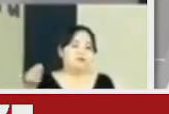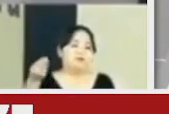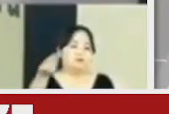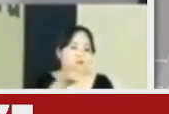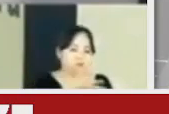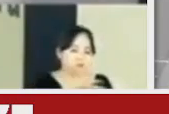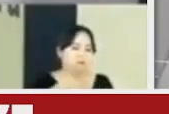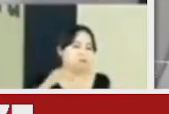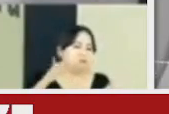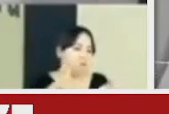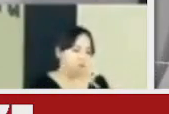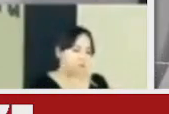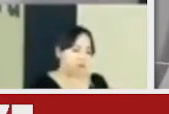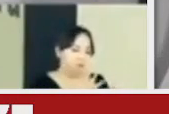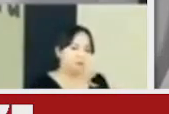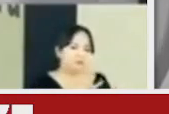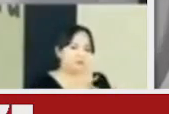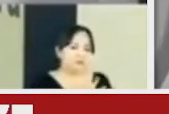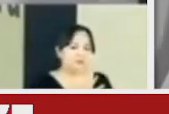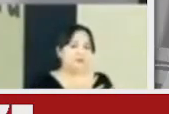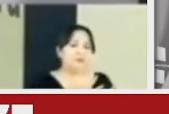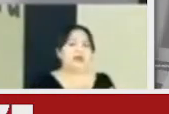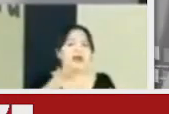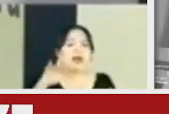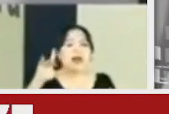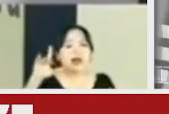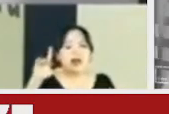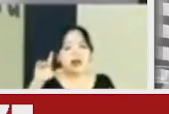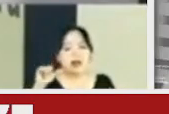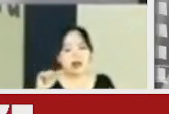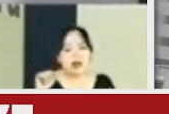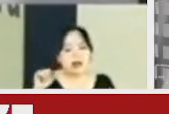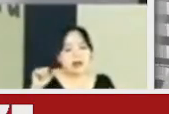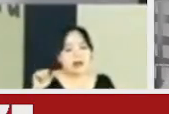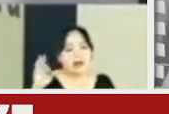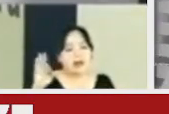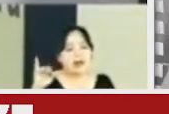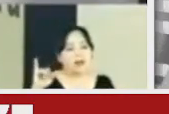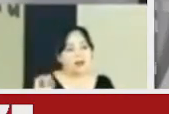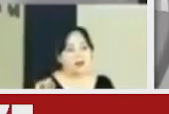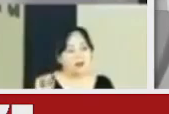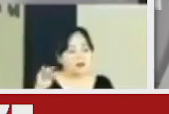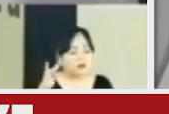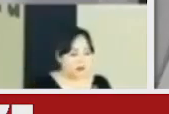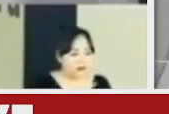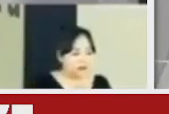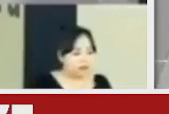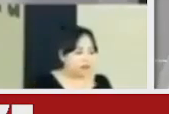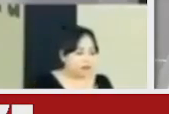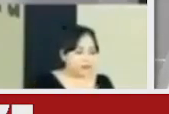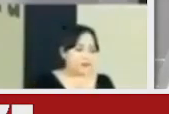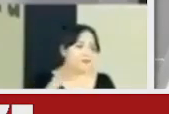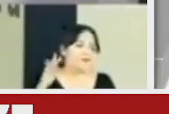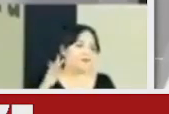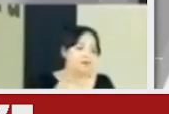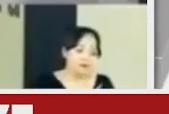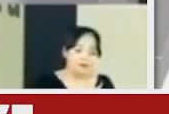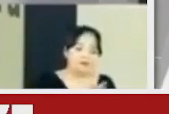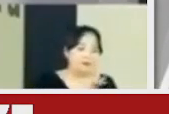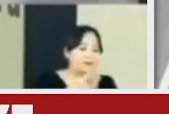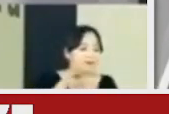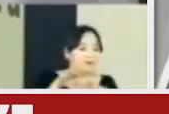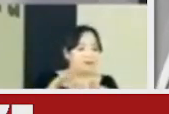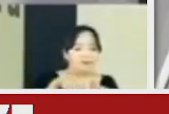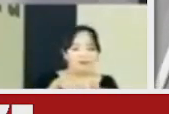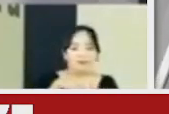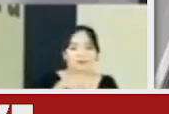hizo todo el trabajo de inteligencia la afín filtró los movimientos de lópez obrador la afi